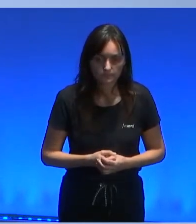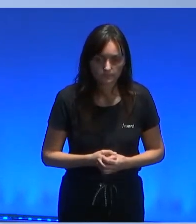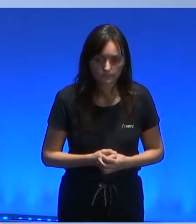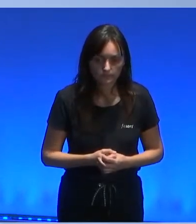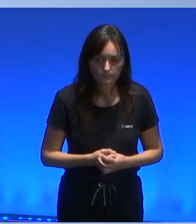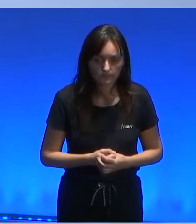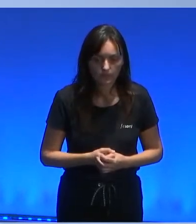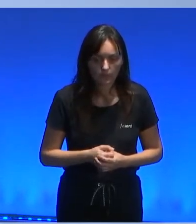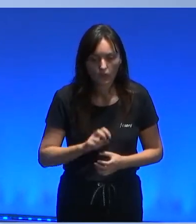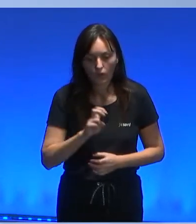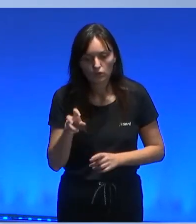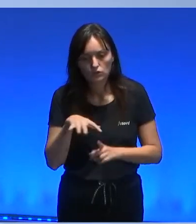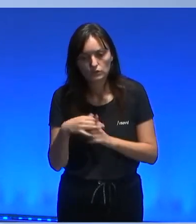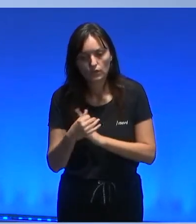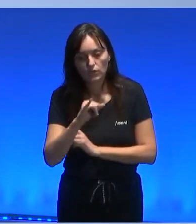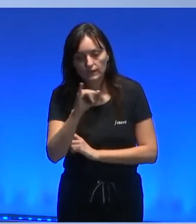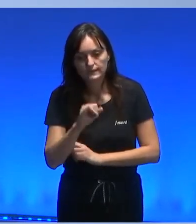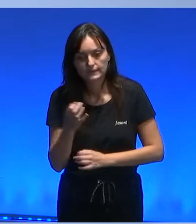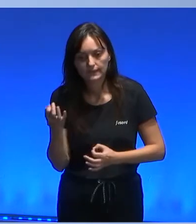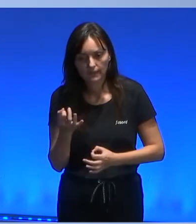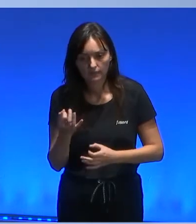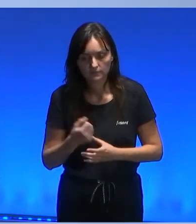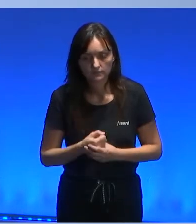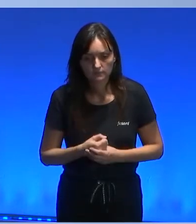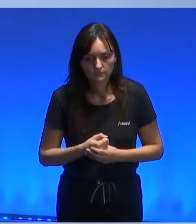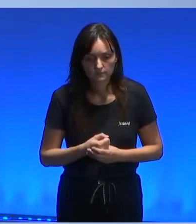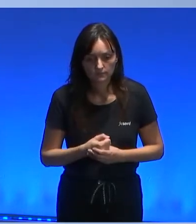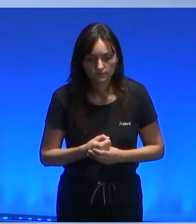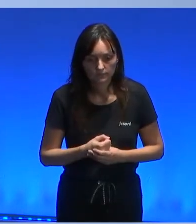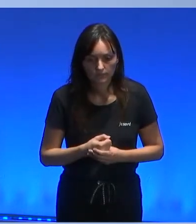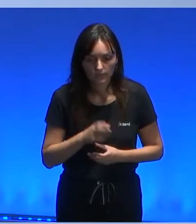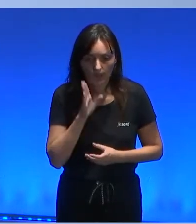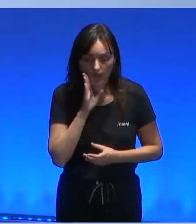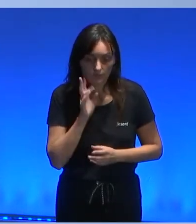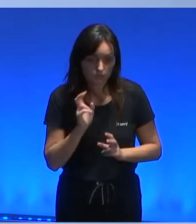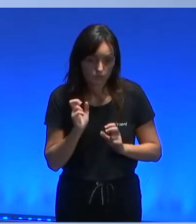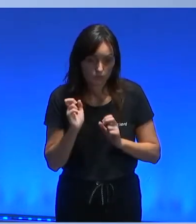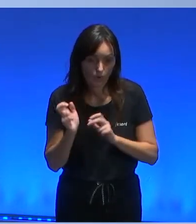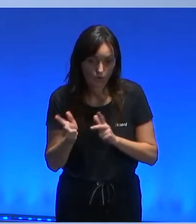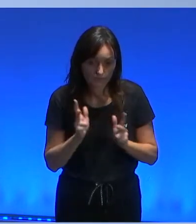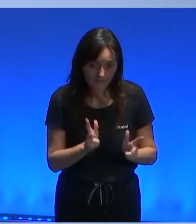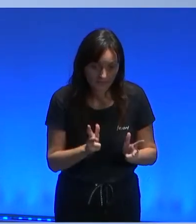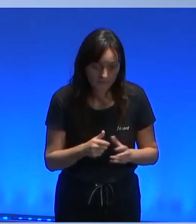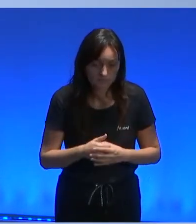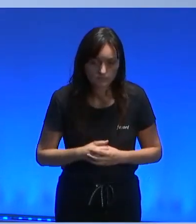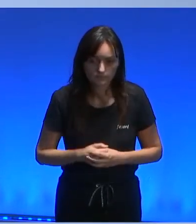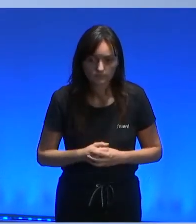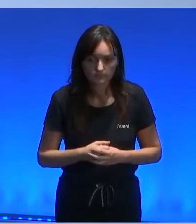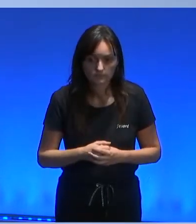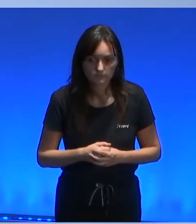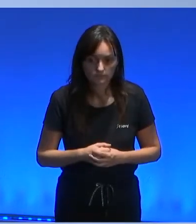Otra situación de crisis son los que citaba, los hospitales tal y tal.